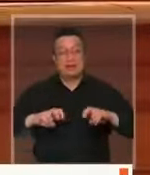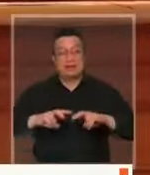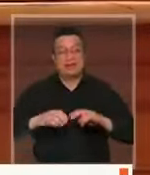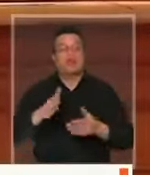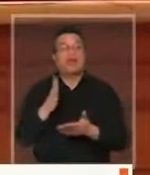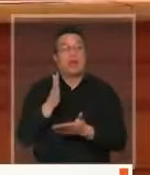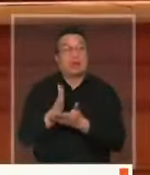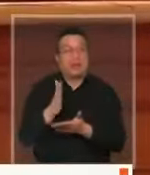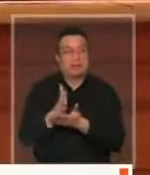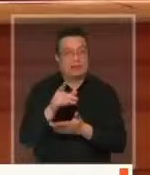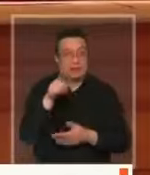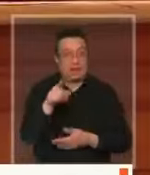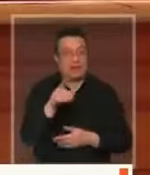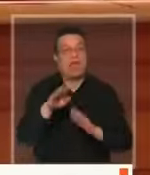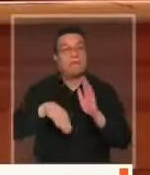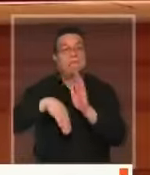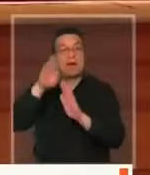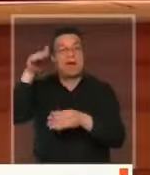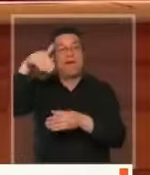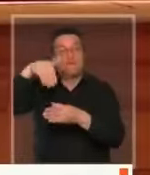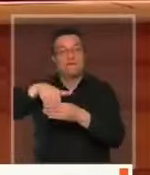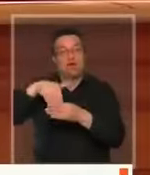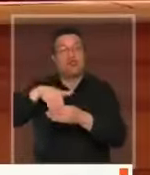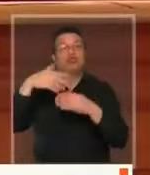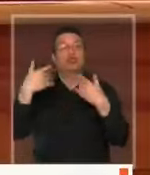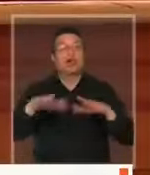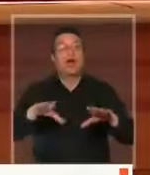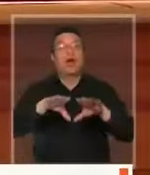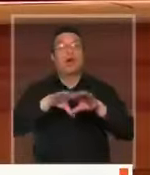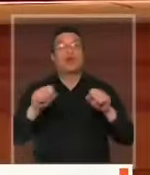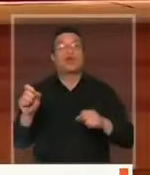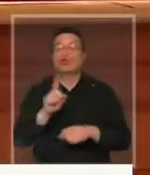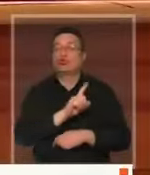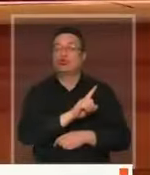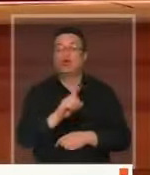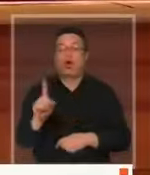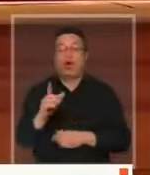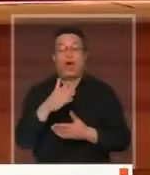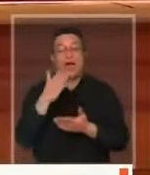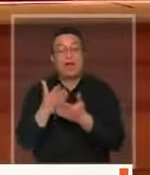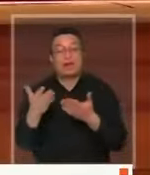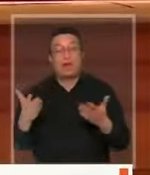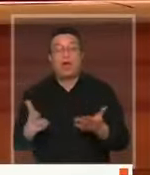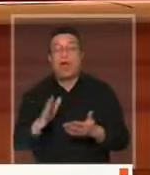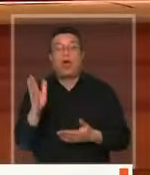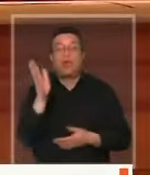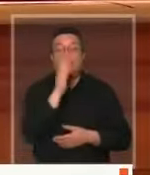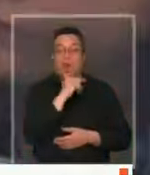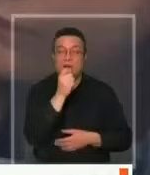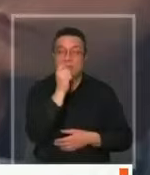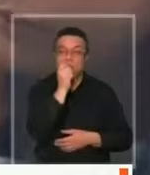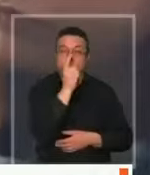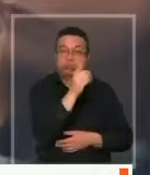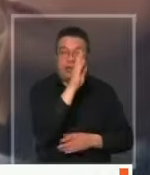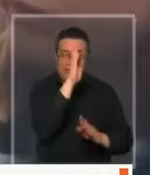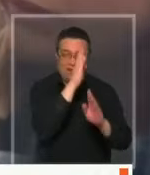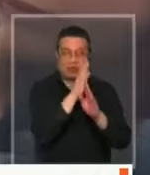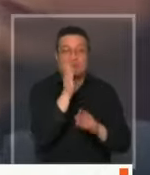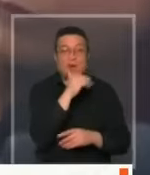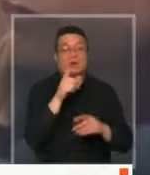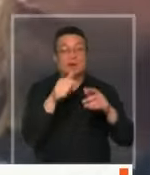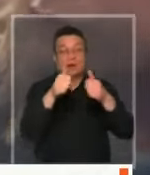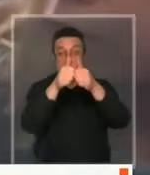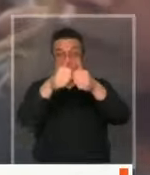disciplinaria. Y por mayoría de votos en la oportunidad se acordó que no se iba a hacer por ahora porque no había una imputación directa. El pleno no tiene